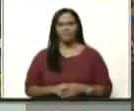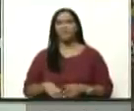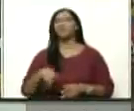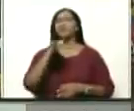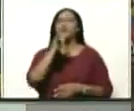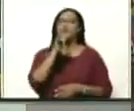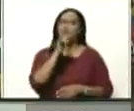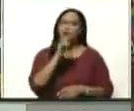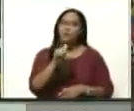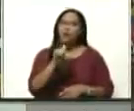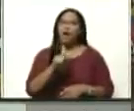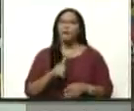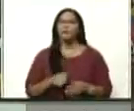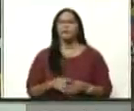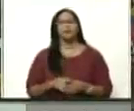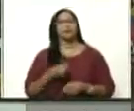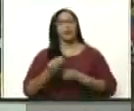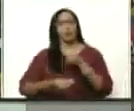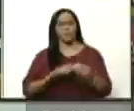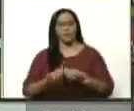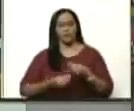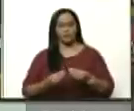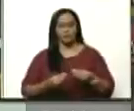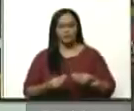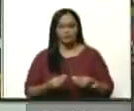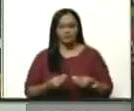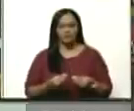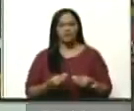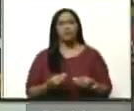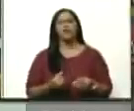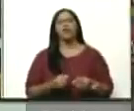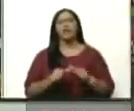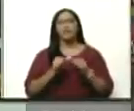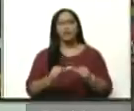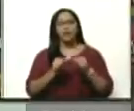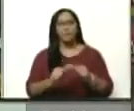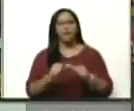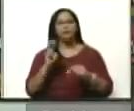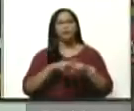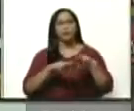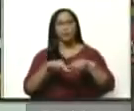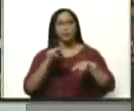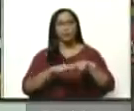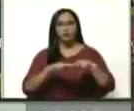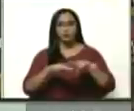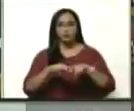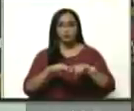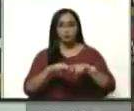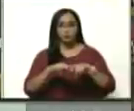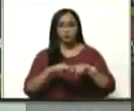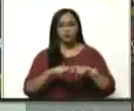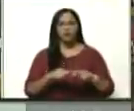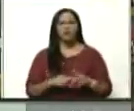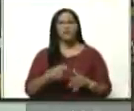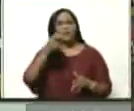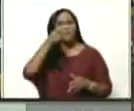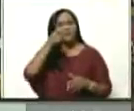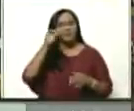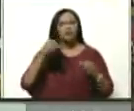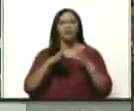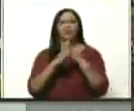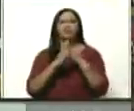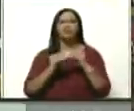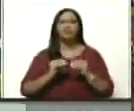Informamos que vamos a crear una vicepresidencia de seguimiento con una estructura de inspectores a lo largo y ancho del